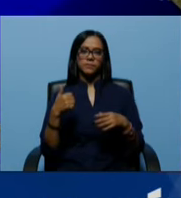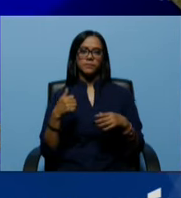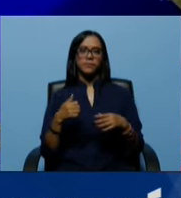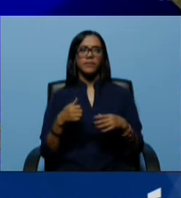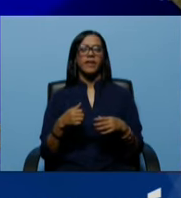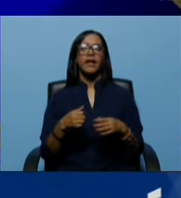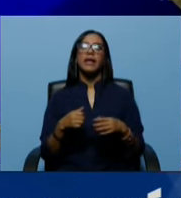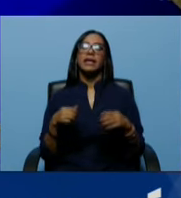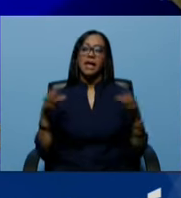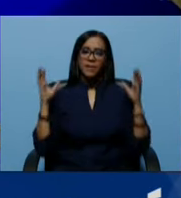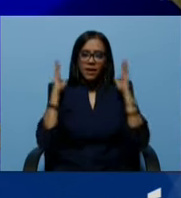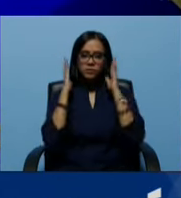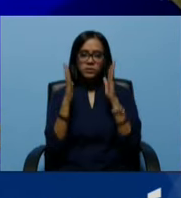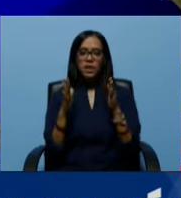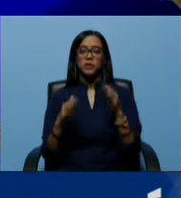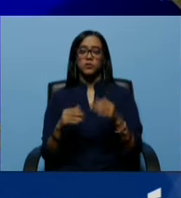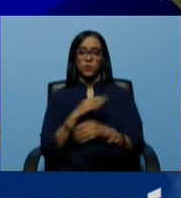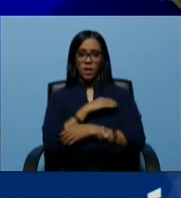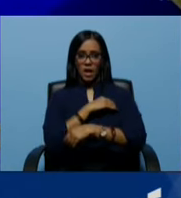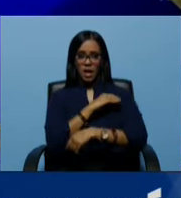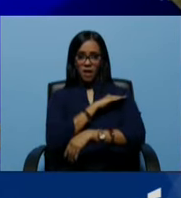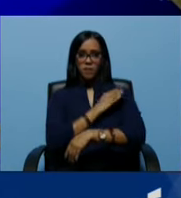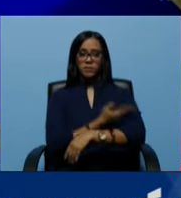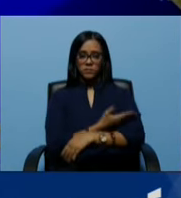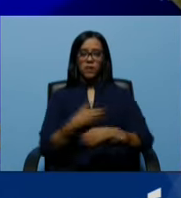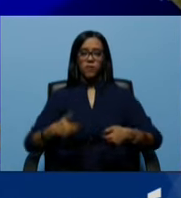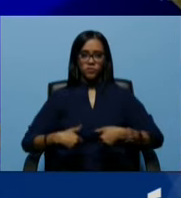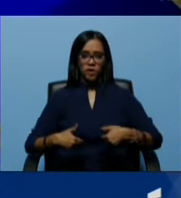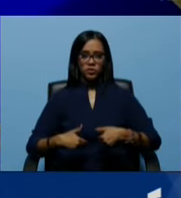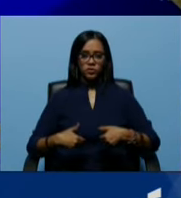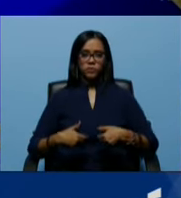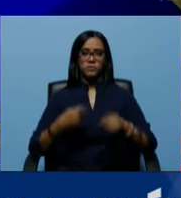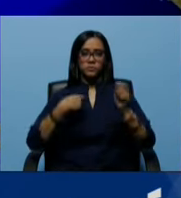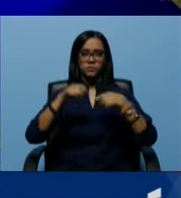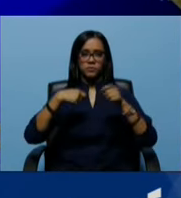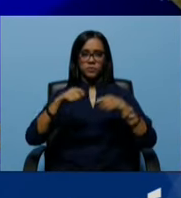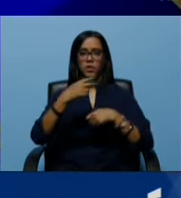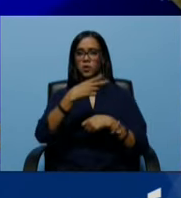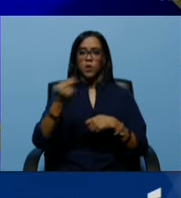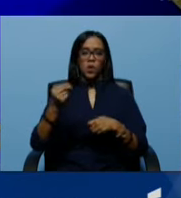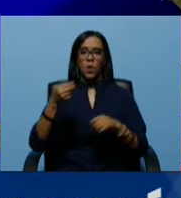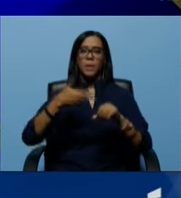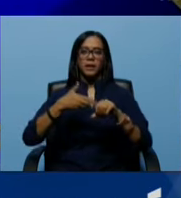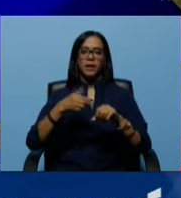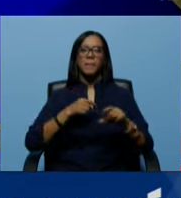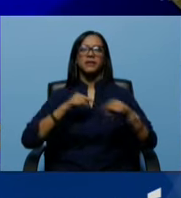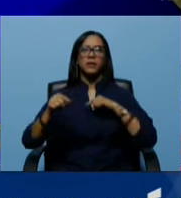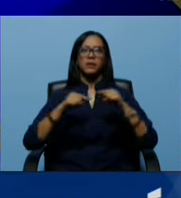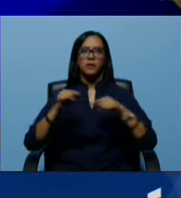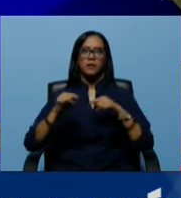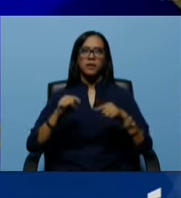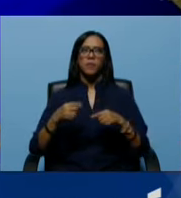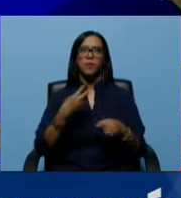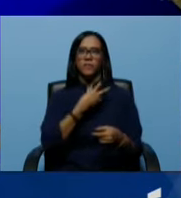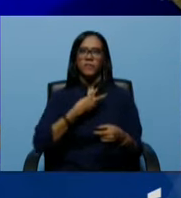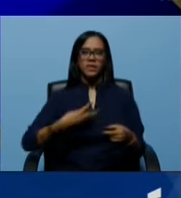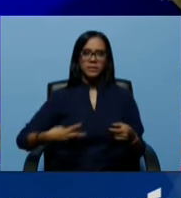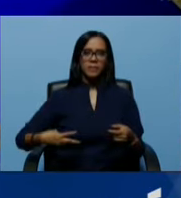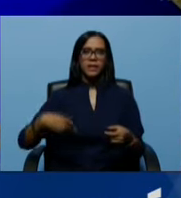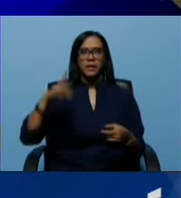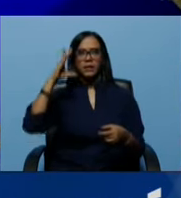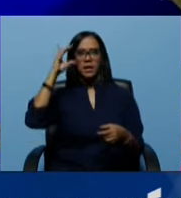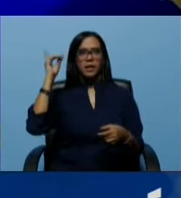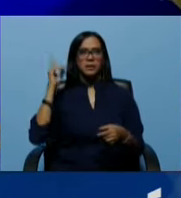que va a concentrar sus esfuerzos en las exportaciones no petroleras, estará coordinada por la vicepresidenta ejecutiva